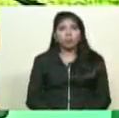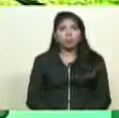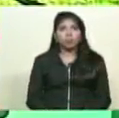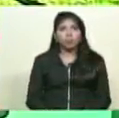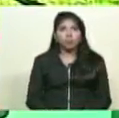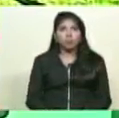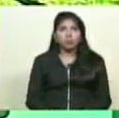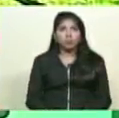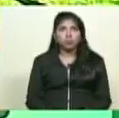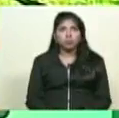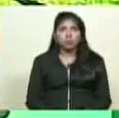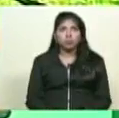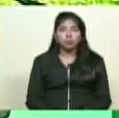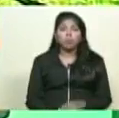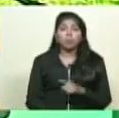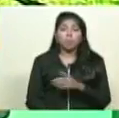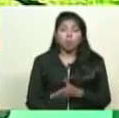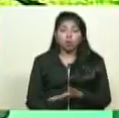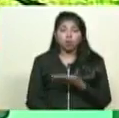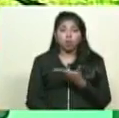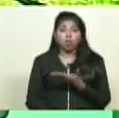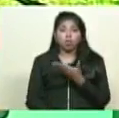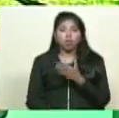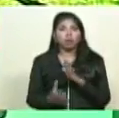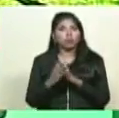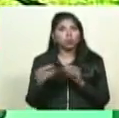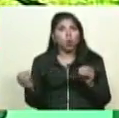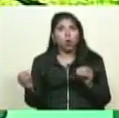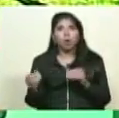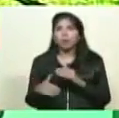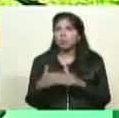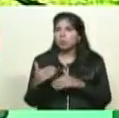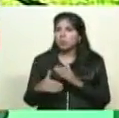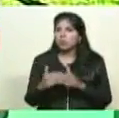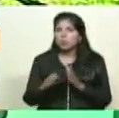vital para todos los procesos que vamos a vivir,